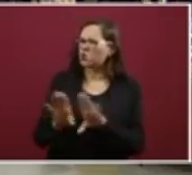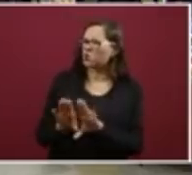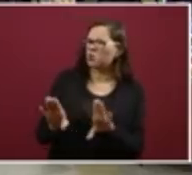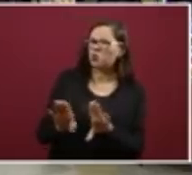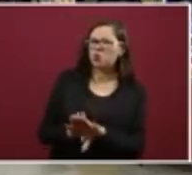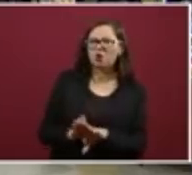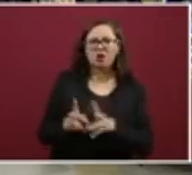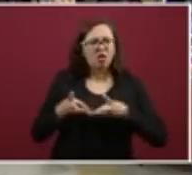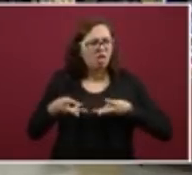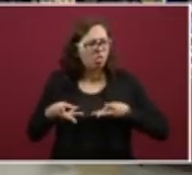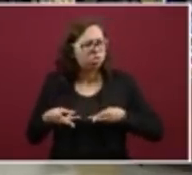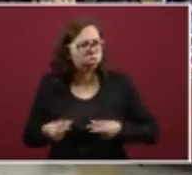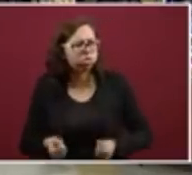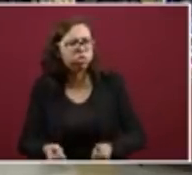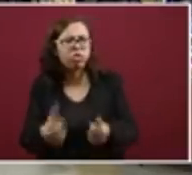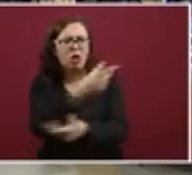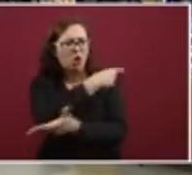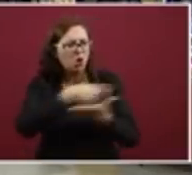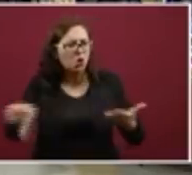autoridad política.